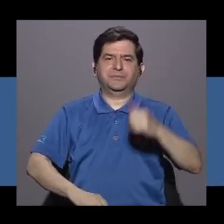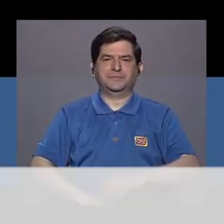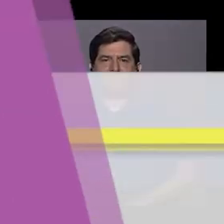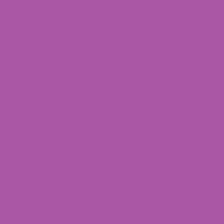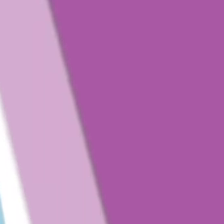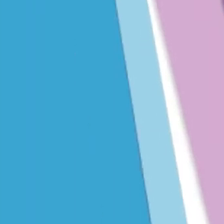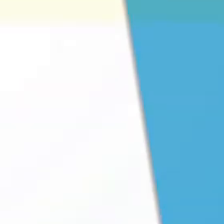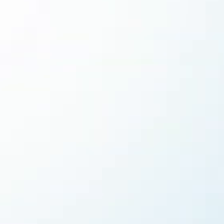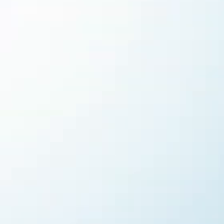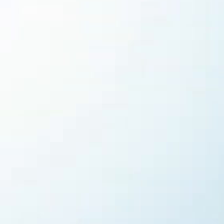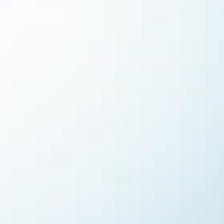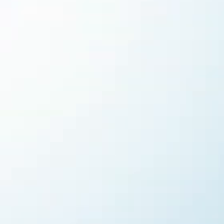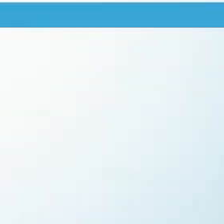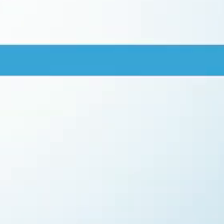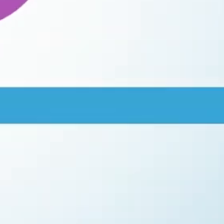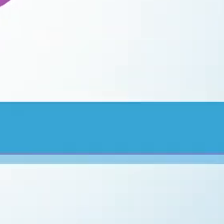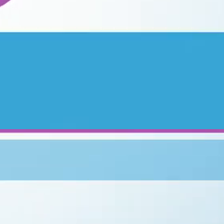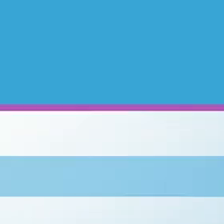de Vivir Mejor.